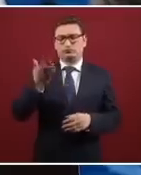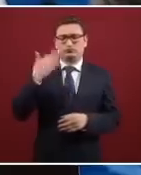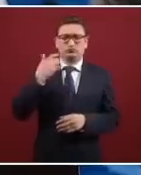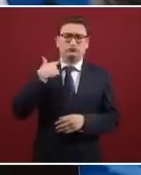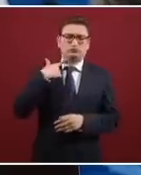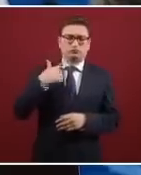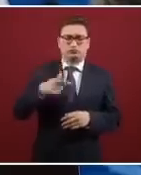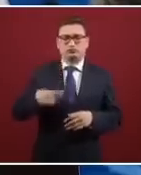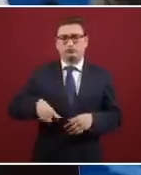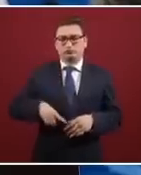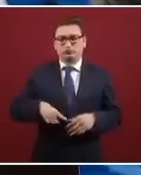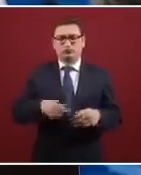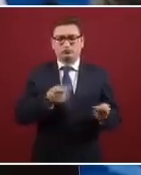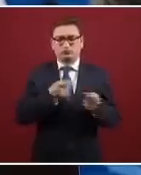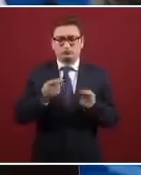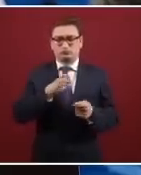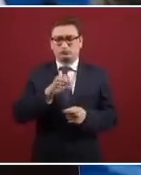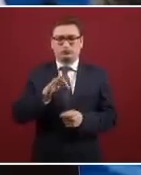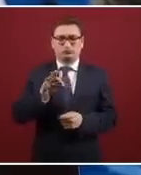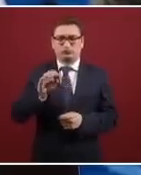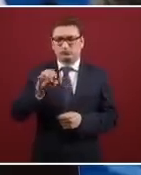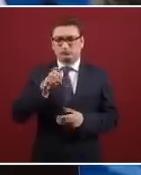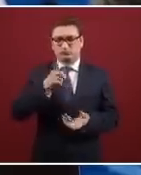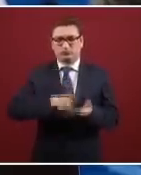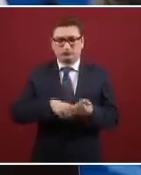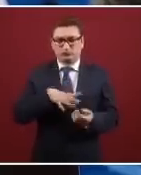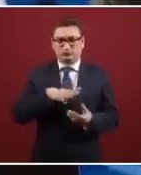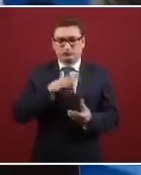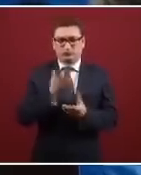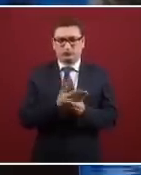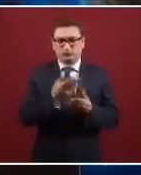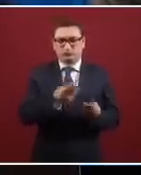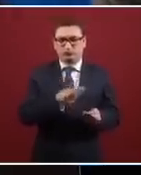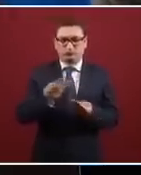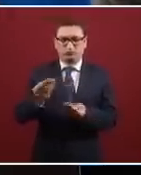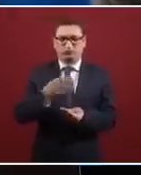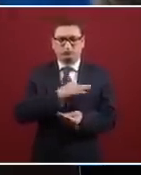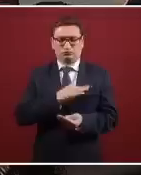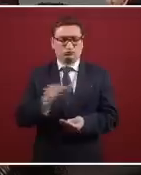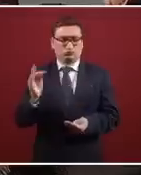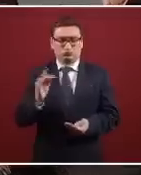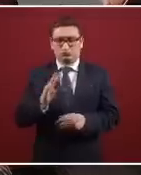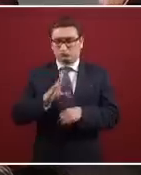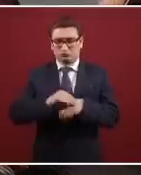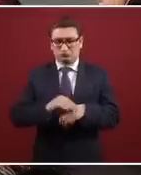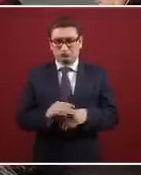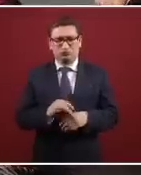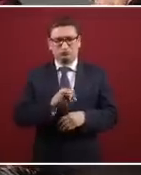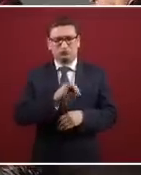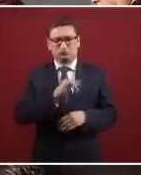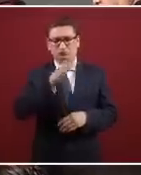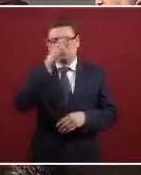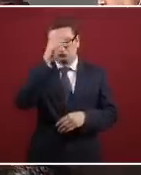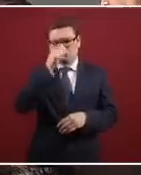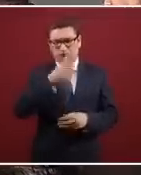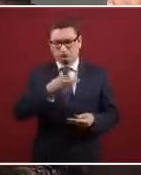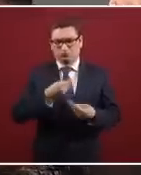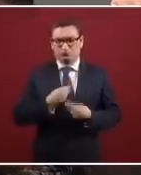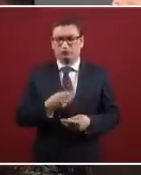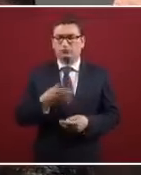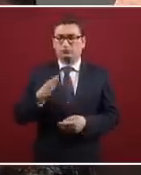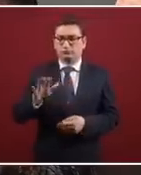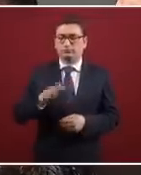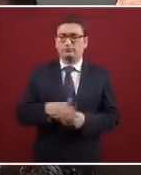Electricidad. Si me lo permite, quisiera compartírselo. No sé si pueda. De acuerdo.